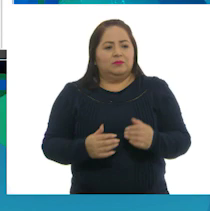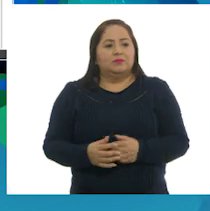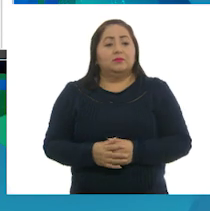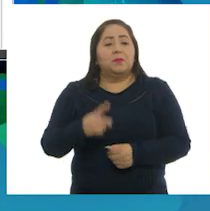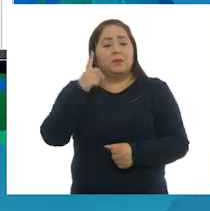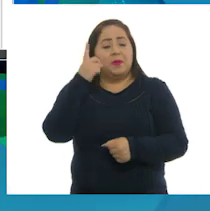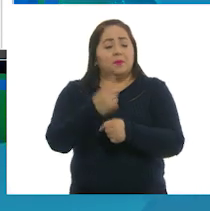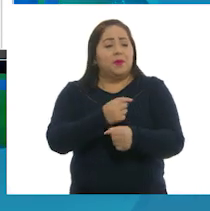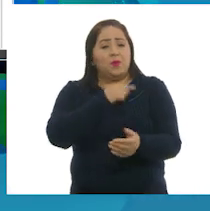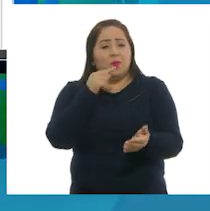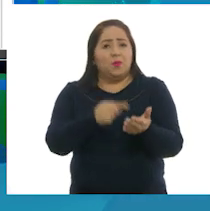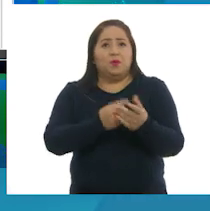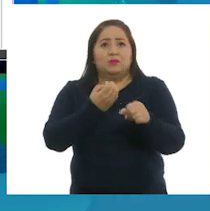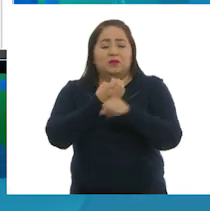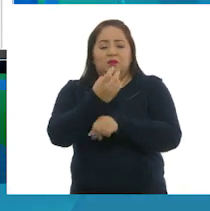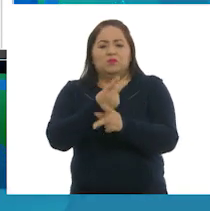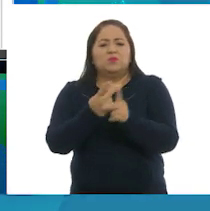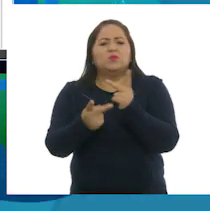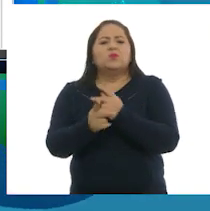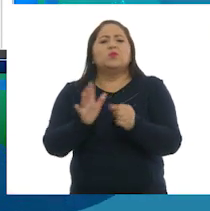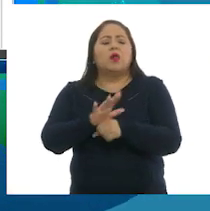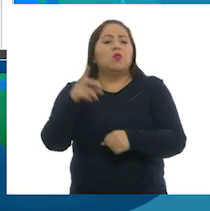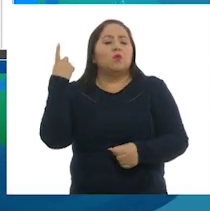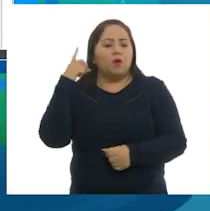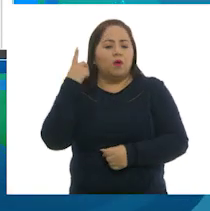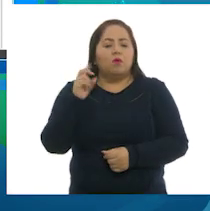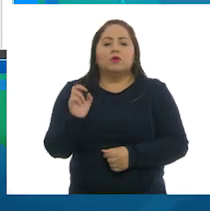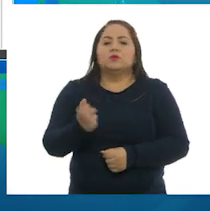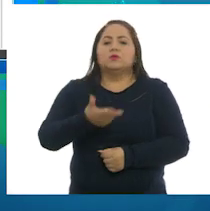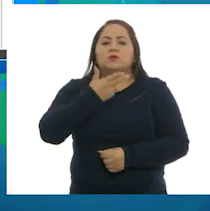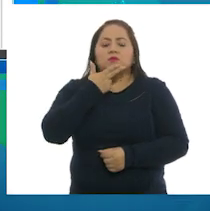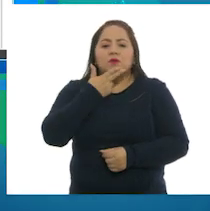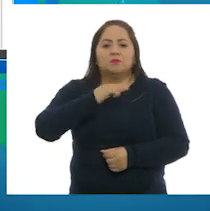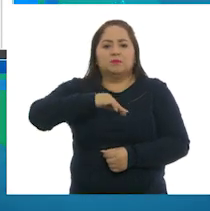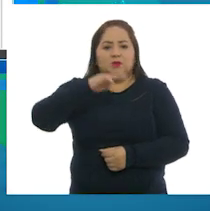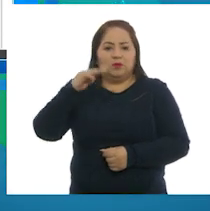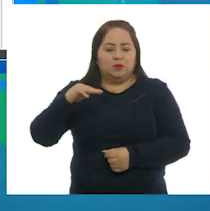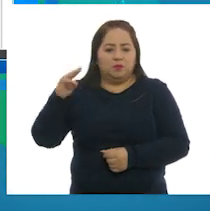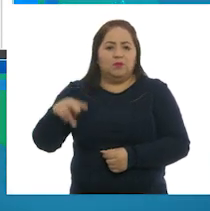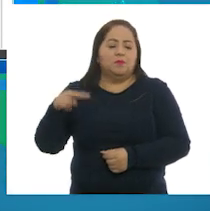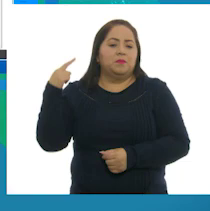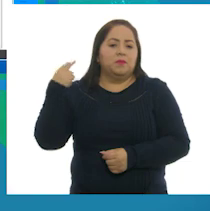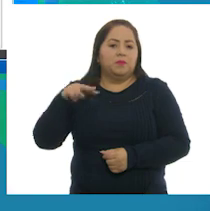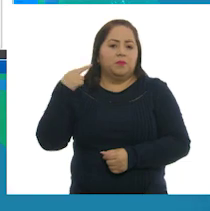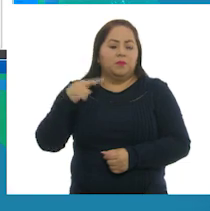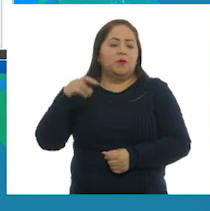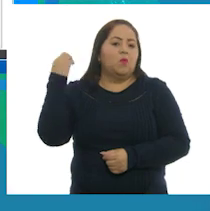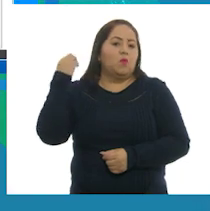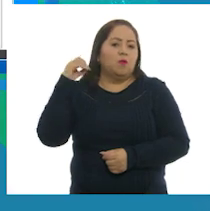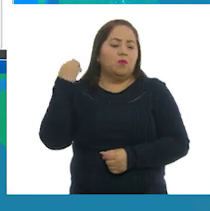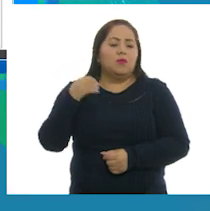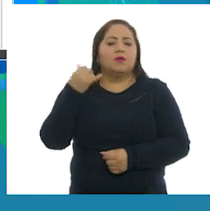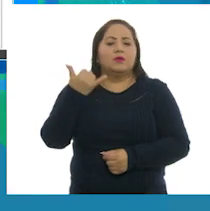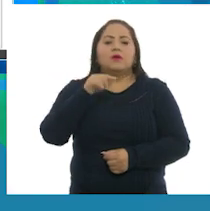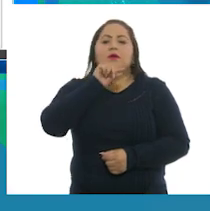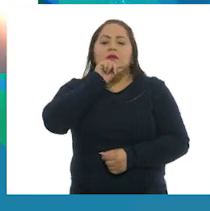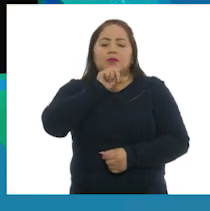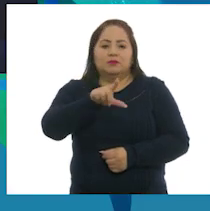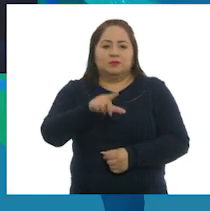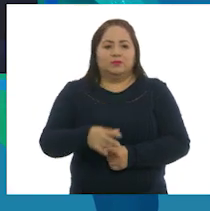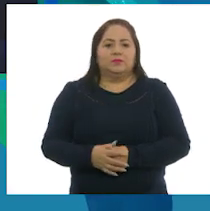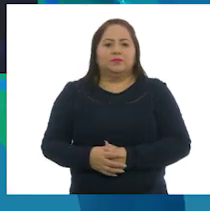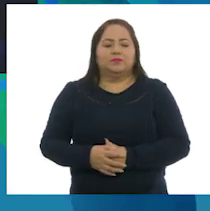Los principales estados productores son Durango, Chihuahua, Michoacán, Veracruz, Oaxaca y Jalisco.